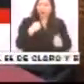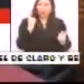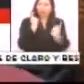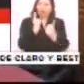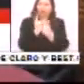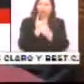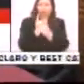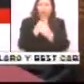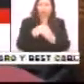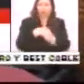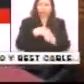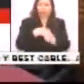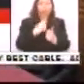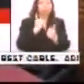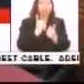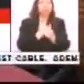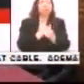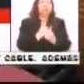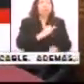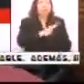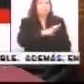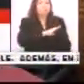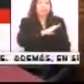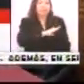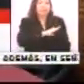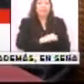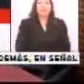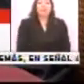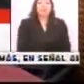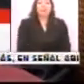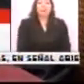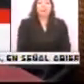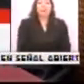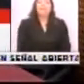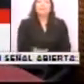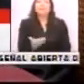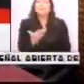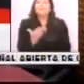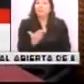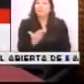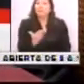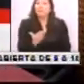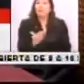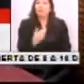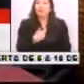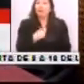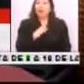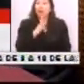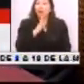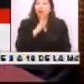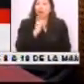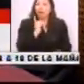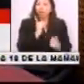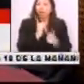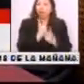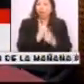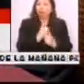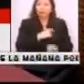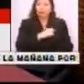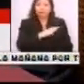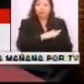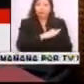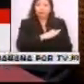de motu propio ante la Fiscalía Anticorrupción solicitando que se tome mi declaración y manifestando